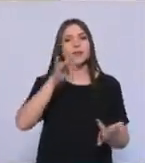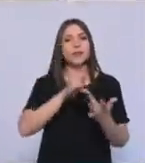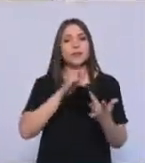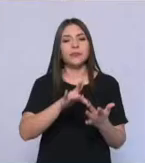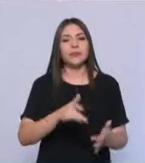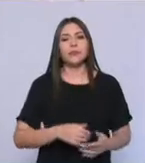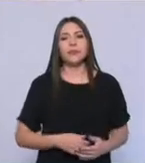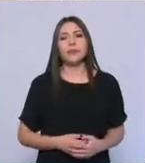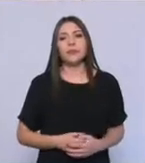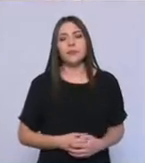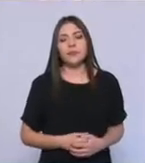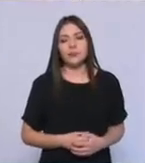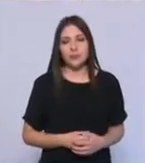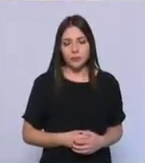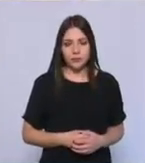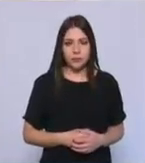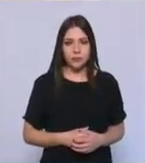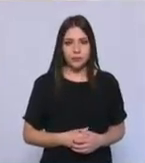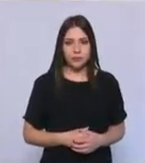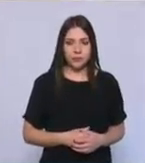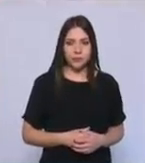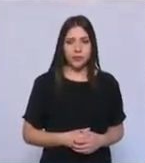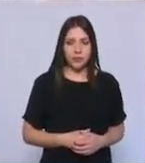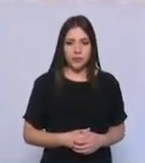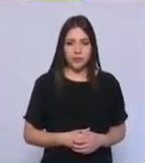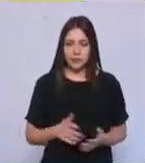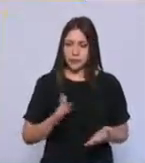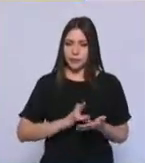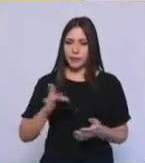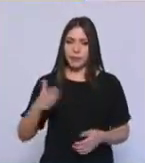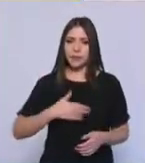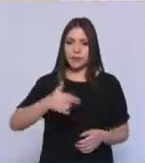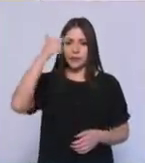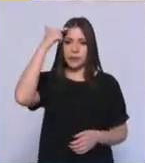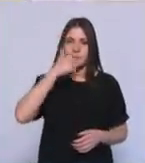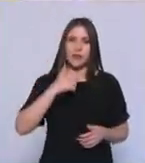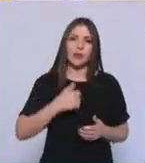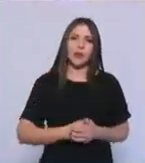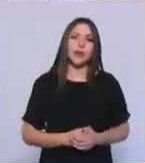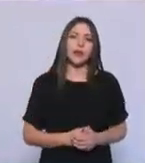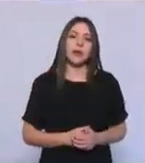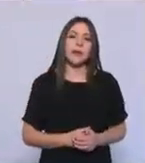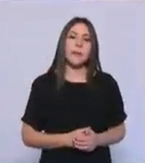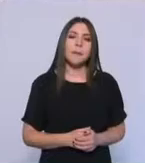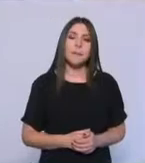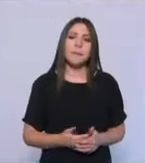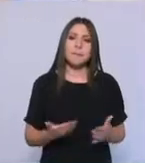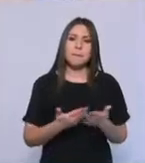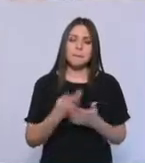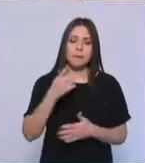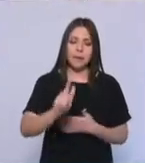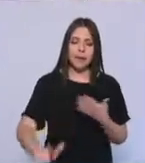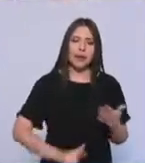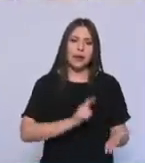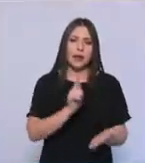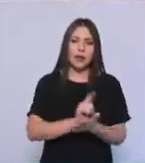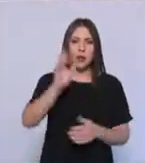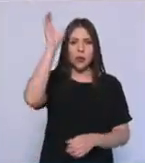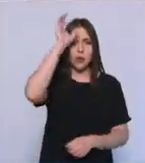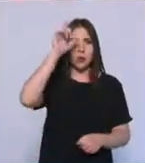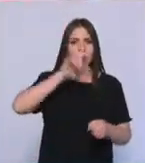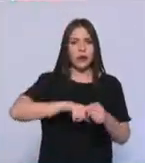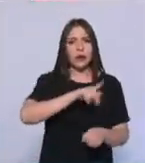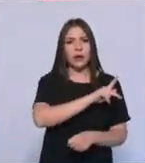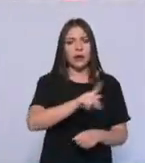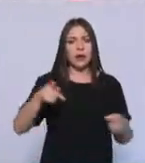llamada. No, gracias. Buenas noches. A la orden. Muchas gracias, Héctor. Bueno, pues con esta ley de cultura cívica, sin duda los capitalinos